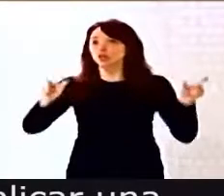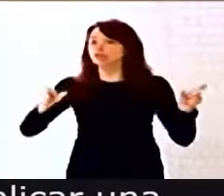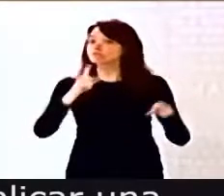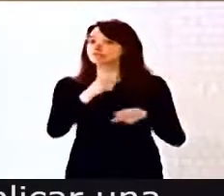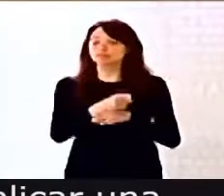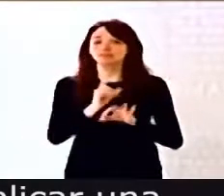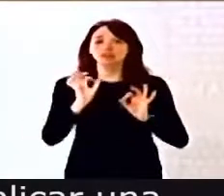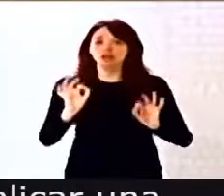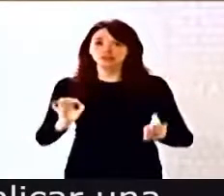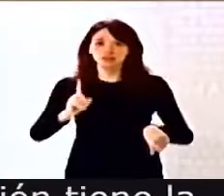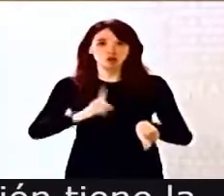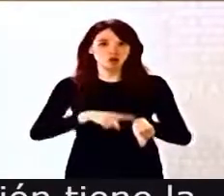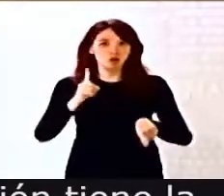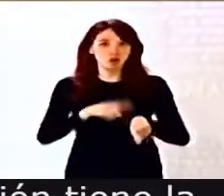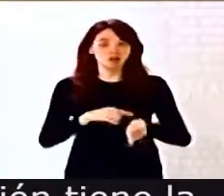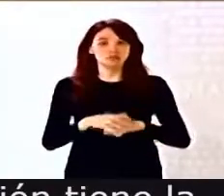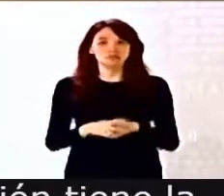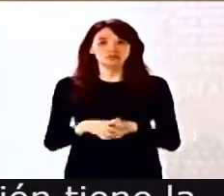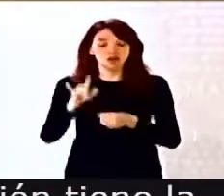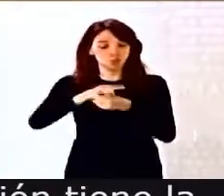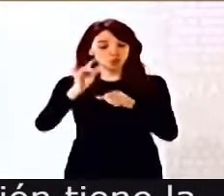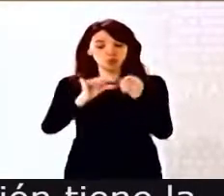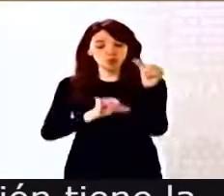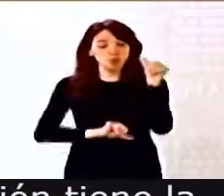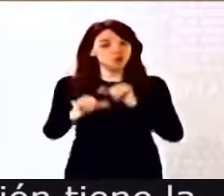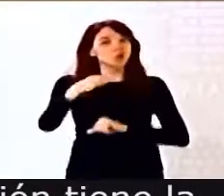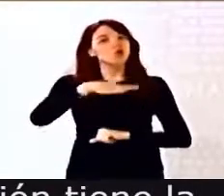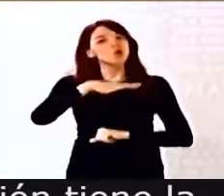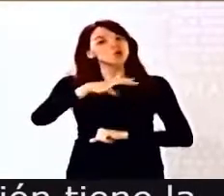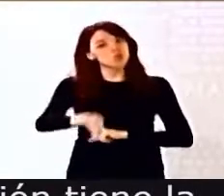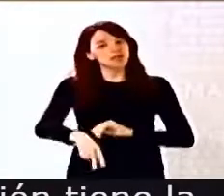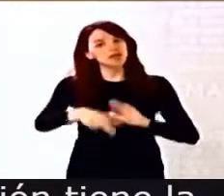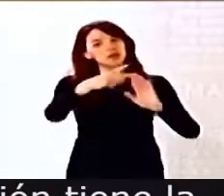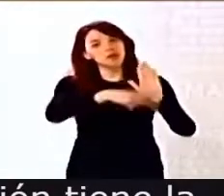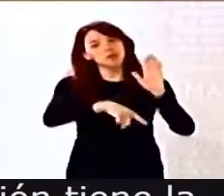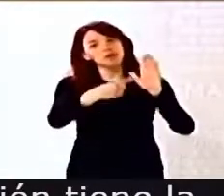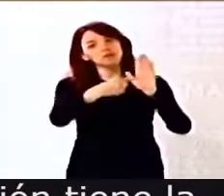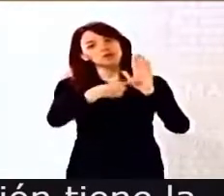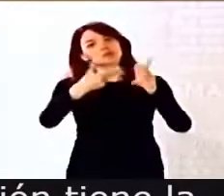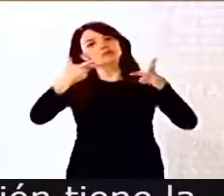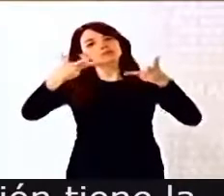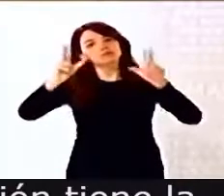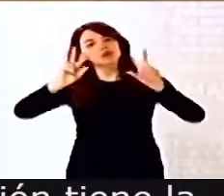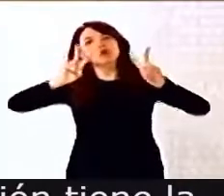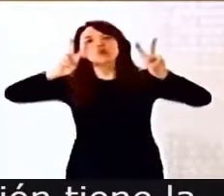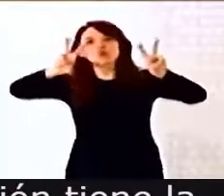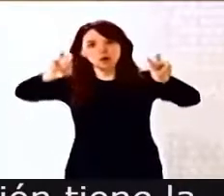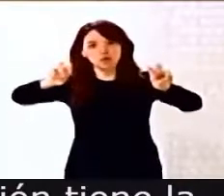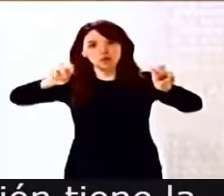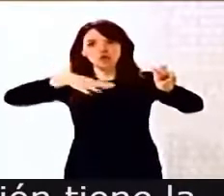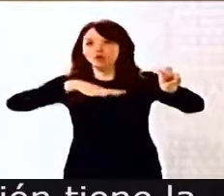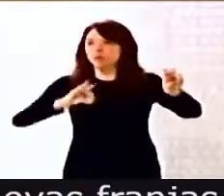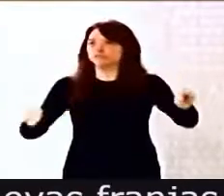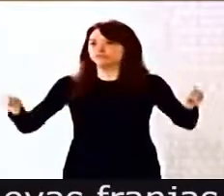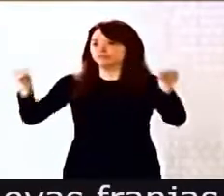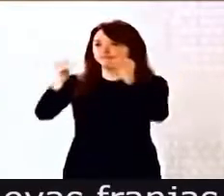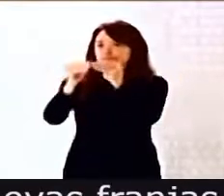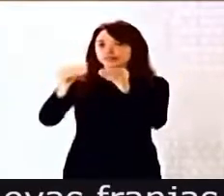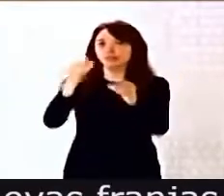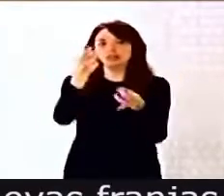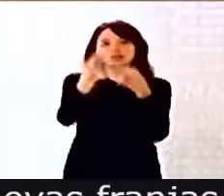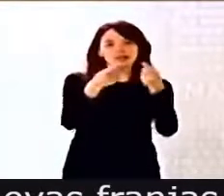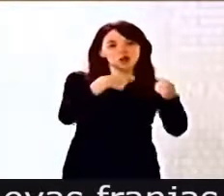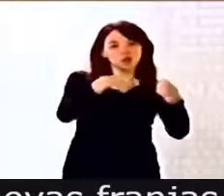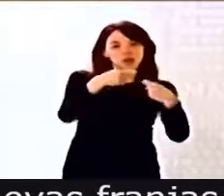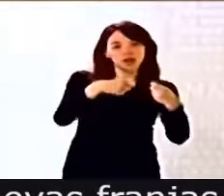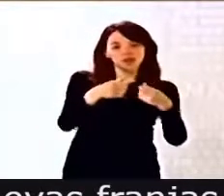tiene y a partir del lunes podríamos disponer de nuevas franjas horarias que nos permitiese compatibilizar también la actividad